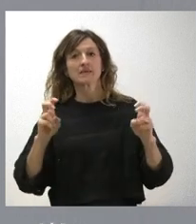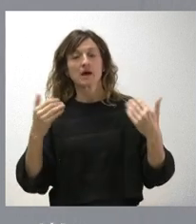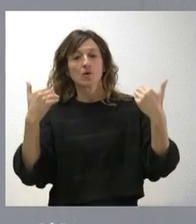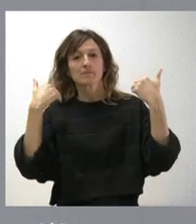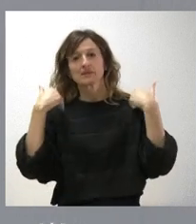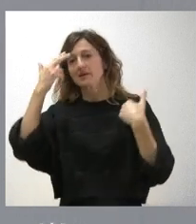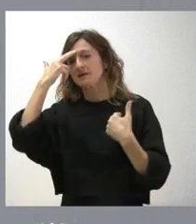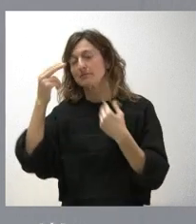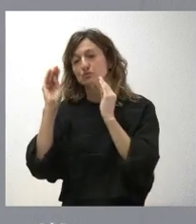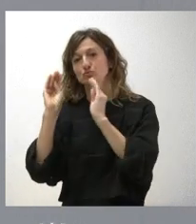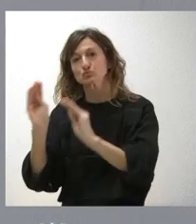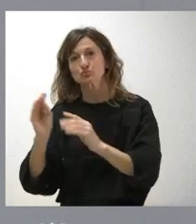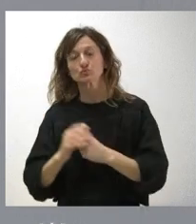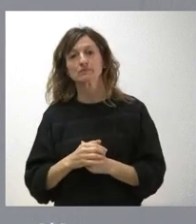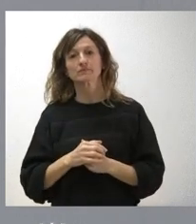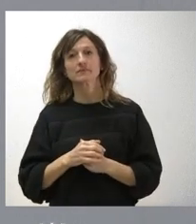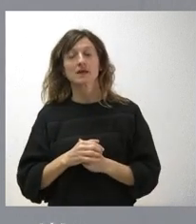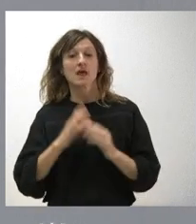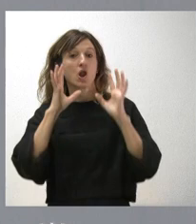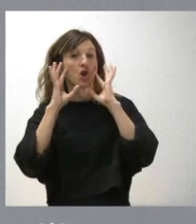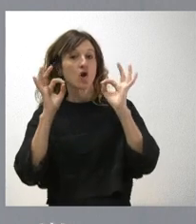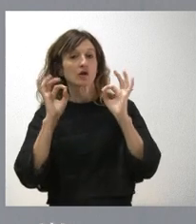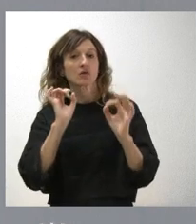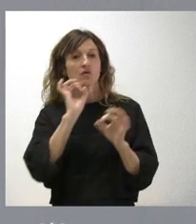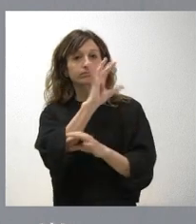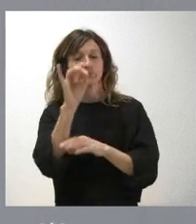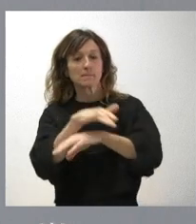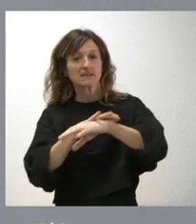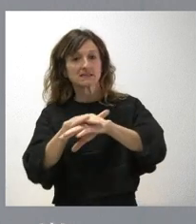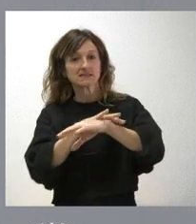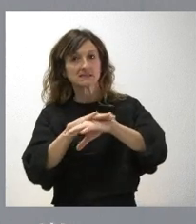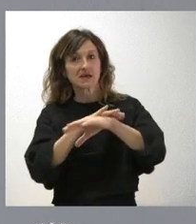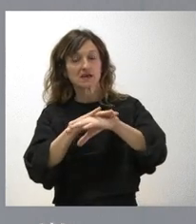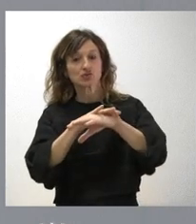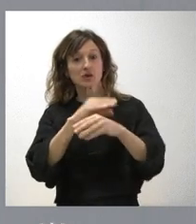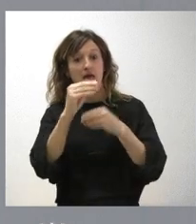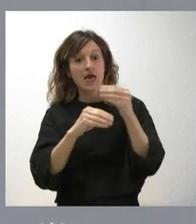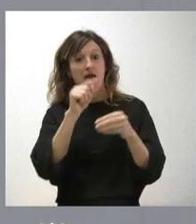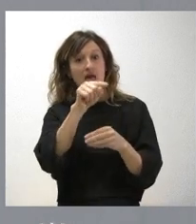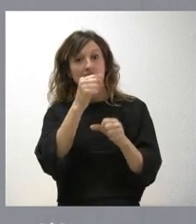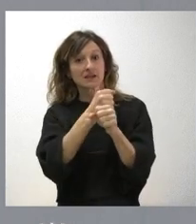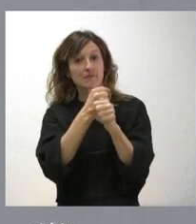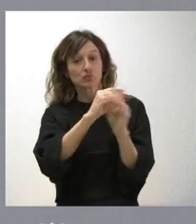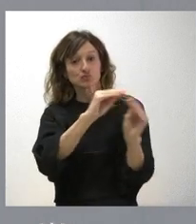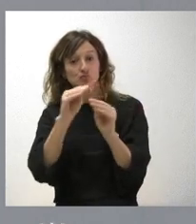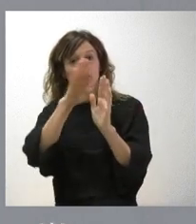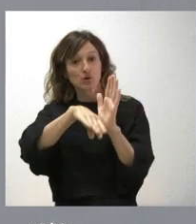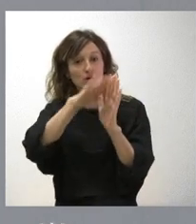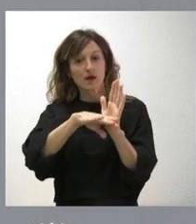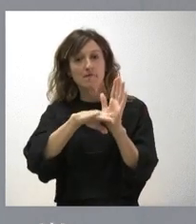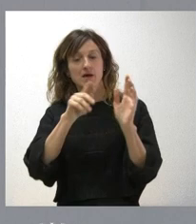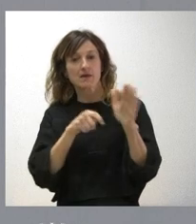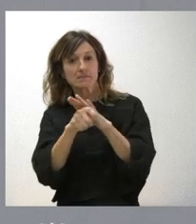como es natural y por tanto como es natural se dirigirá a los ministerios que en sus actuaciones en sus programas en sus